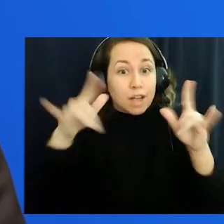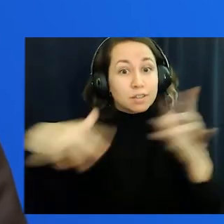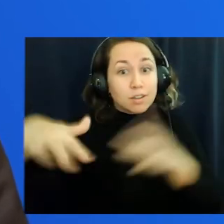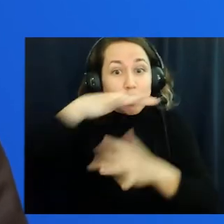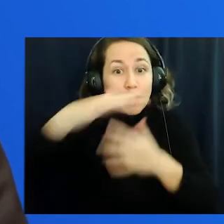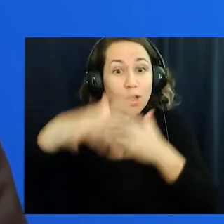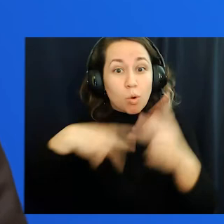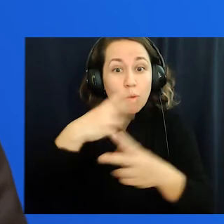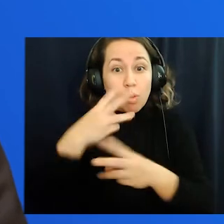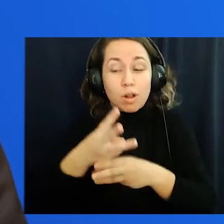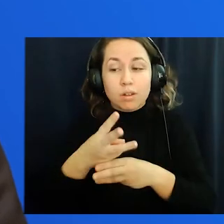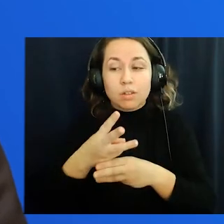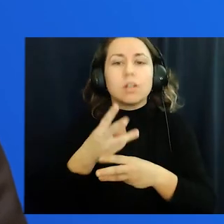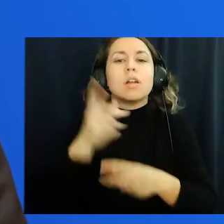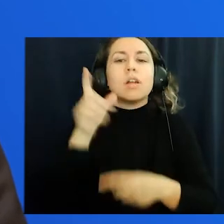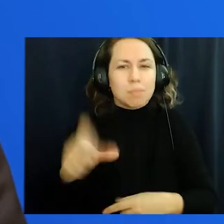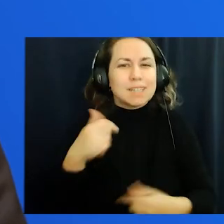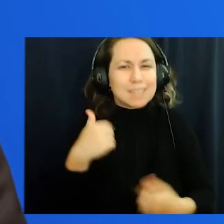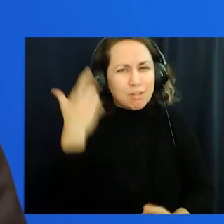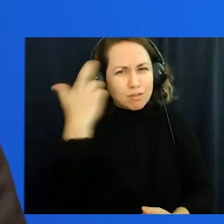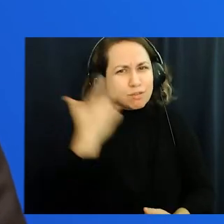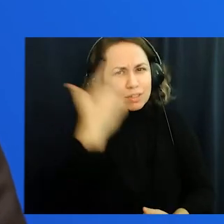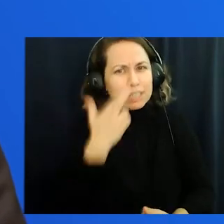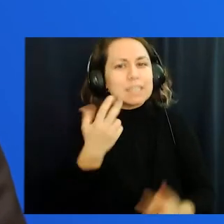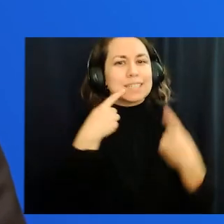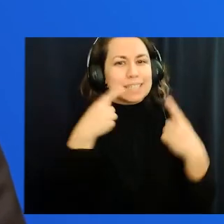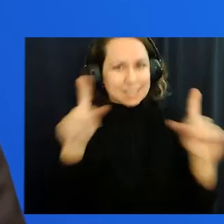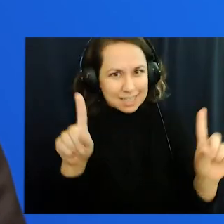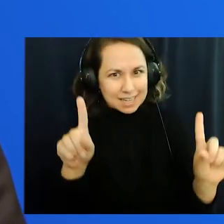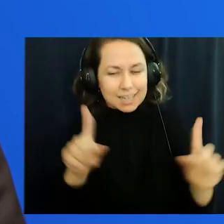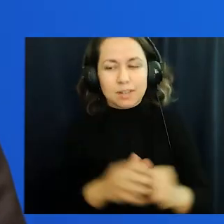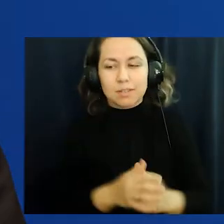quieras triunfar y ser lo mejor que quieras ser.